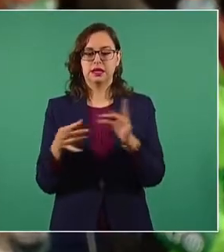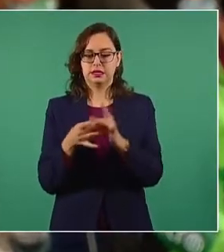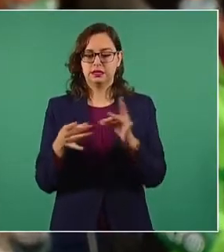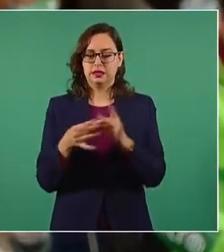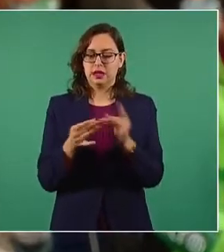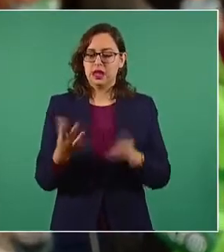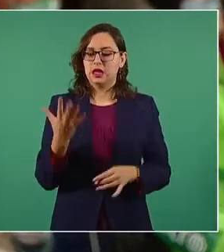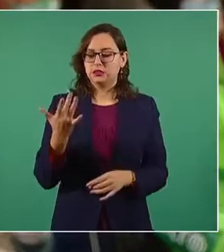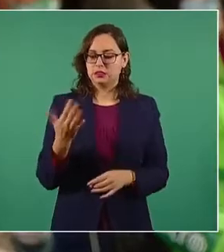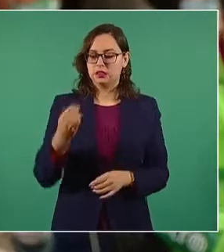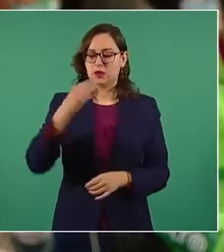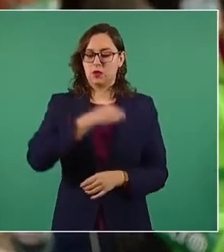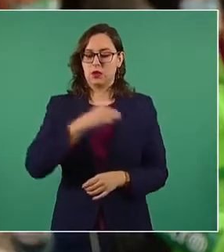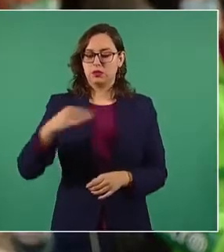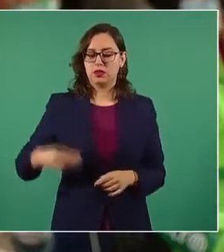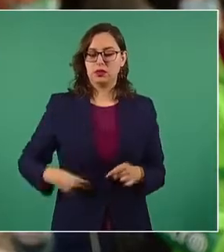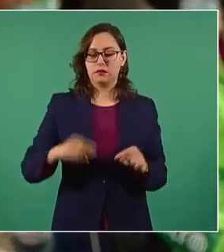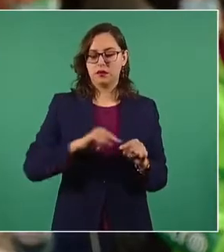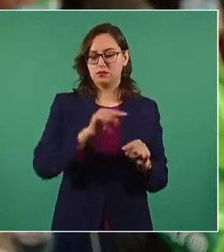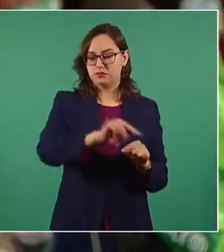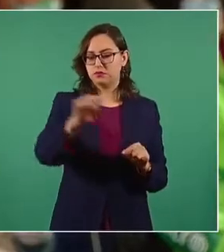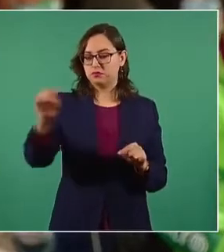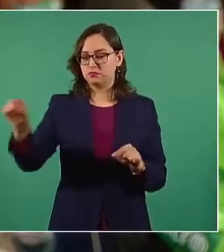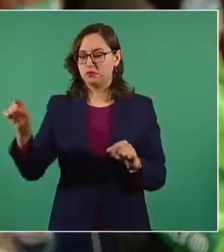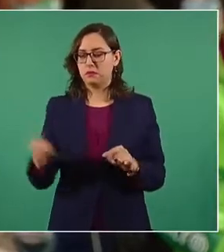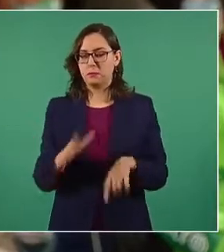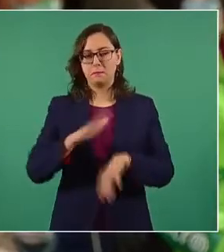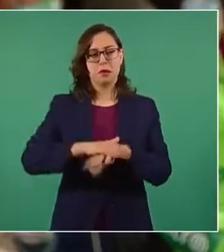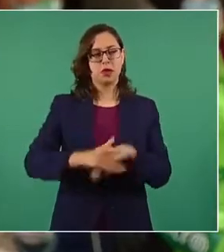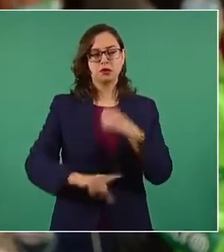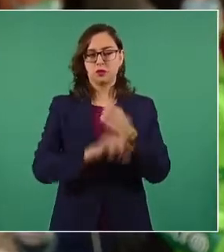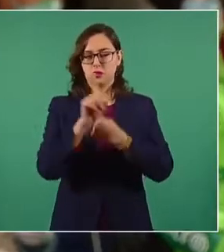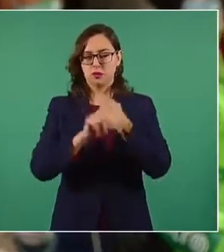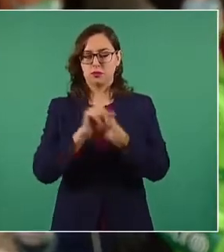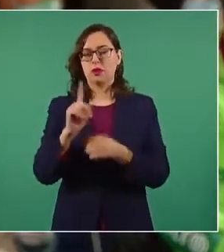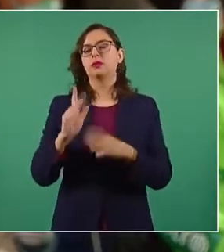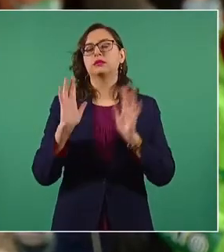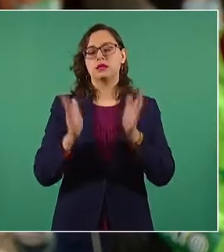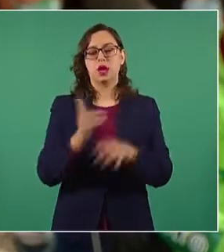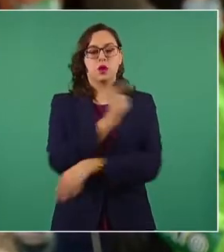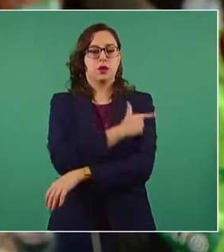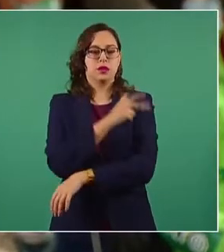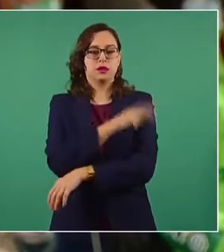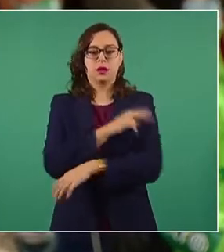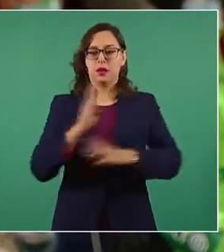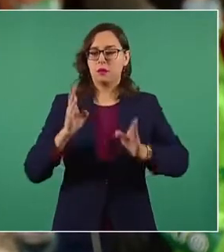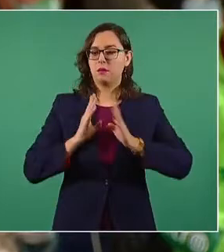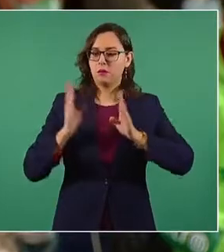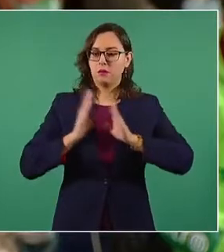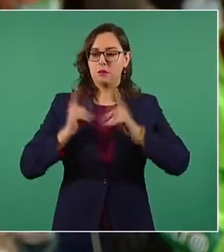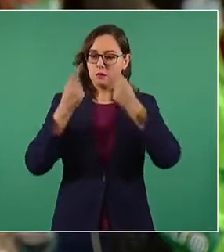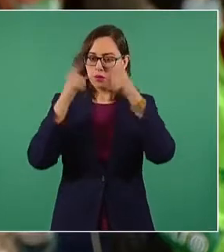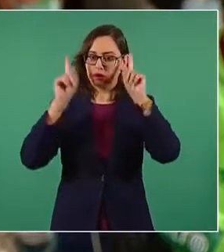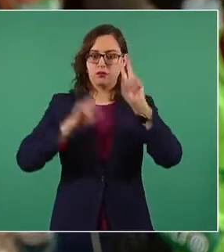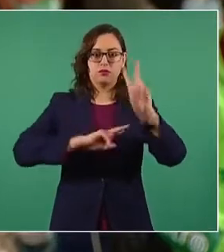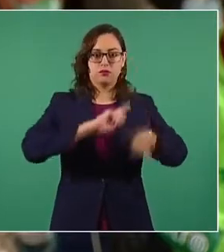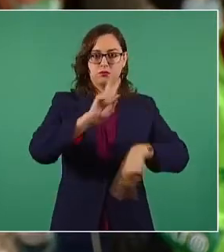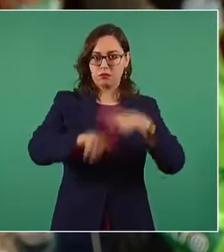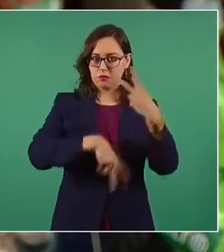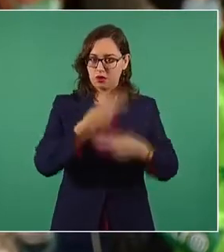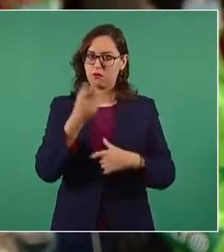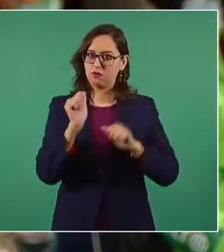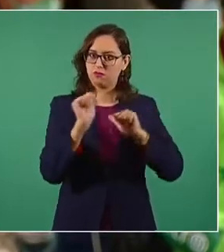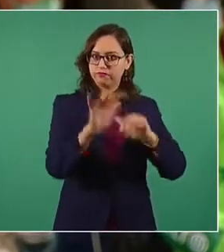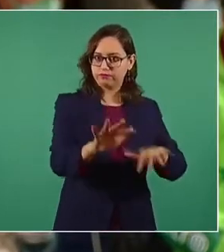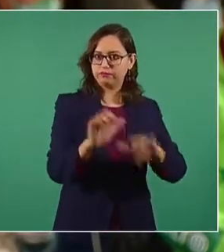50 municipios con más presencia del Ejército, de la Guardia Nacional, y en Sonora ya empezó a llegar estos refuerzos,